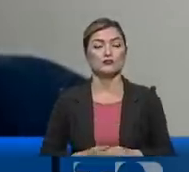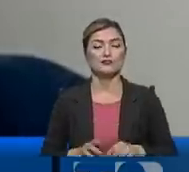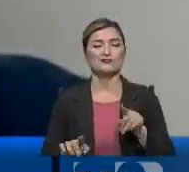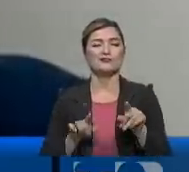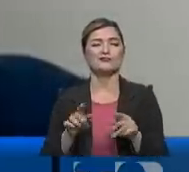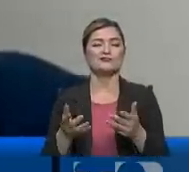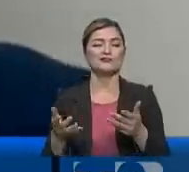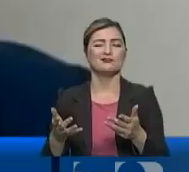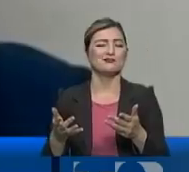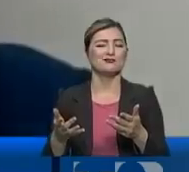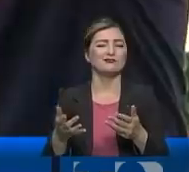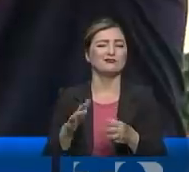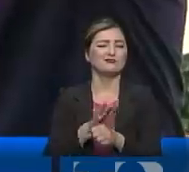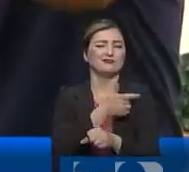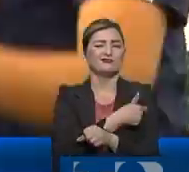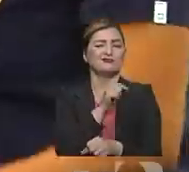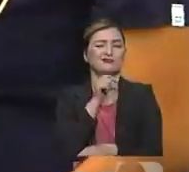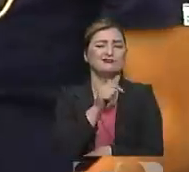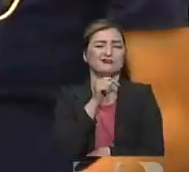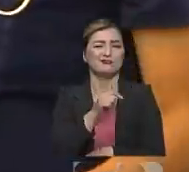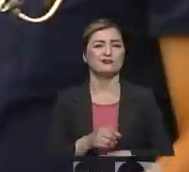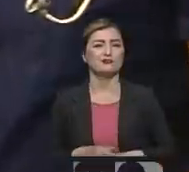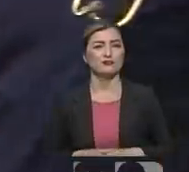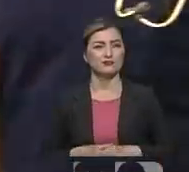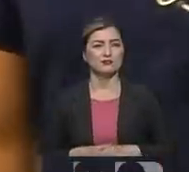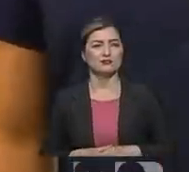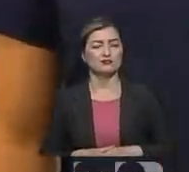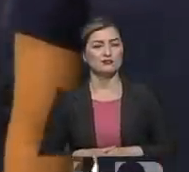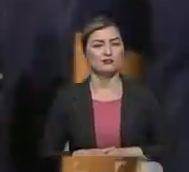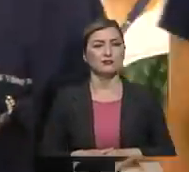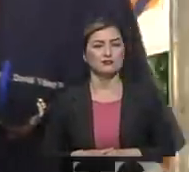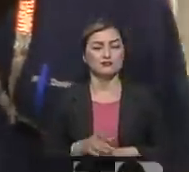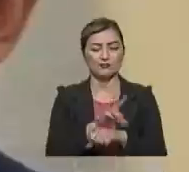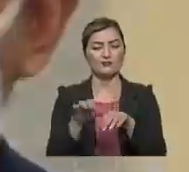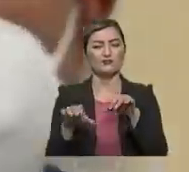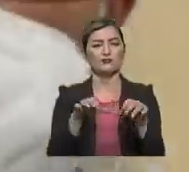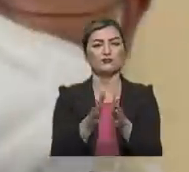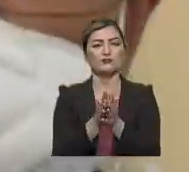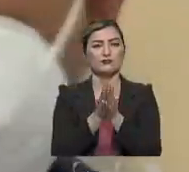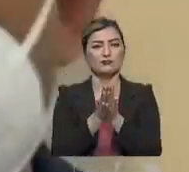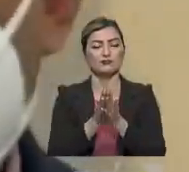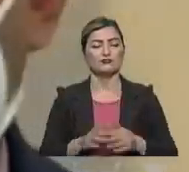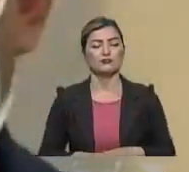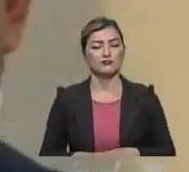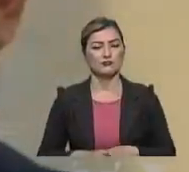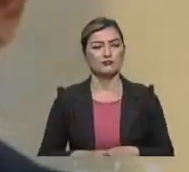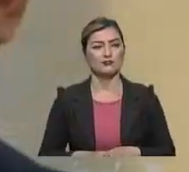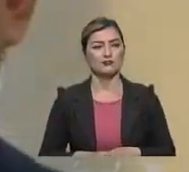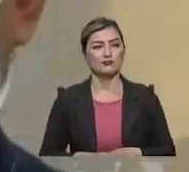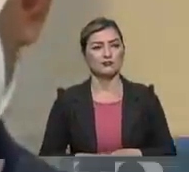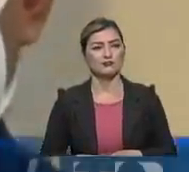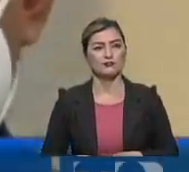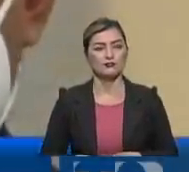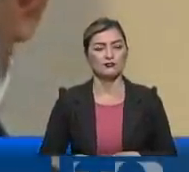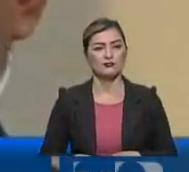personas que no tienen el esquema completo. Y para retomar las actividades, los médicos tienen un pedido. No se necesita hacer pruebas